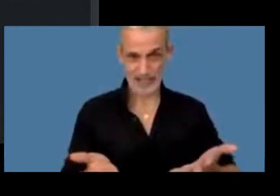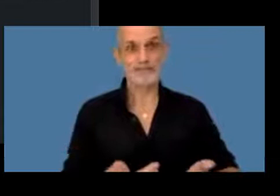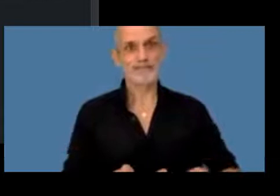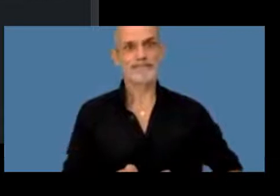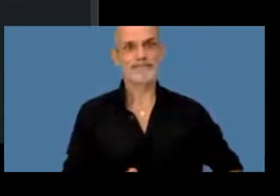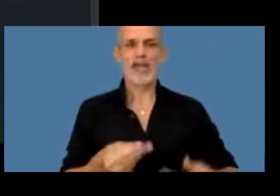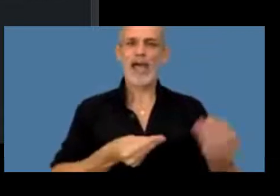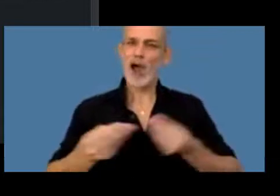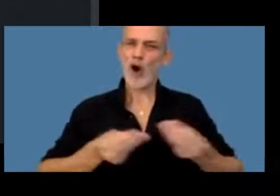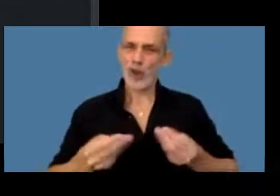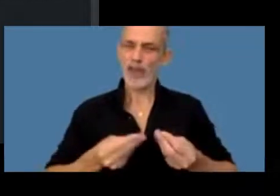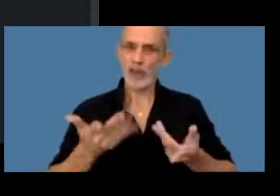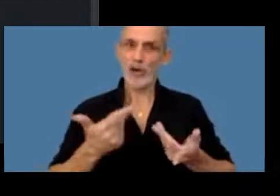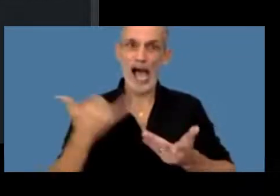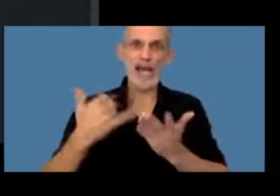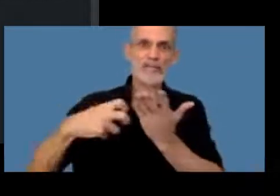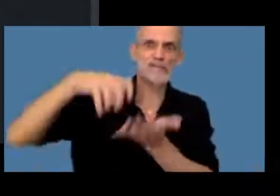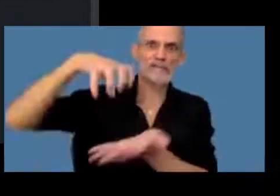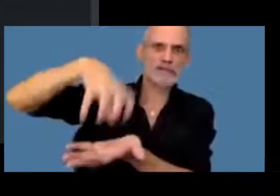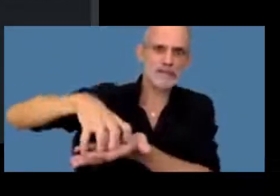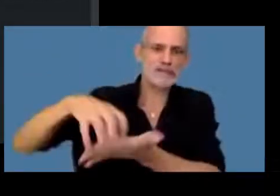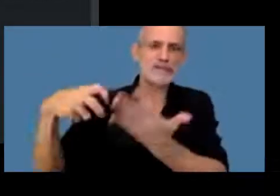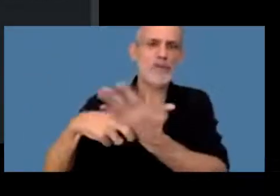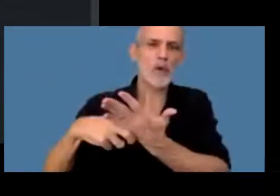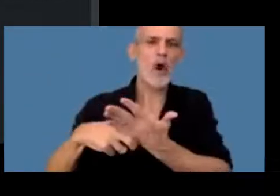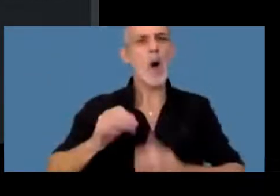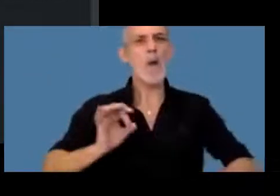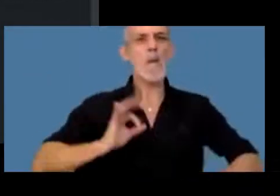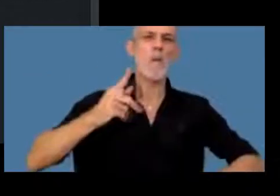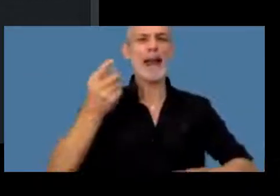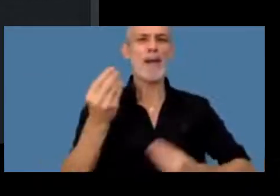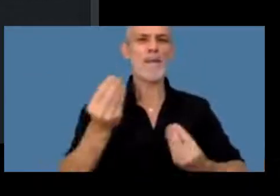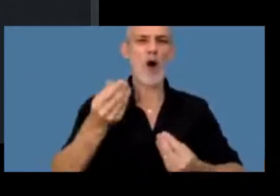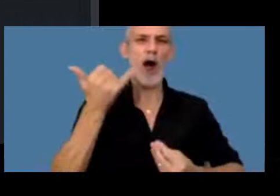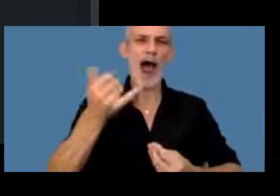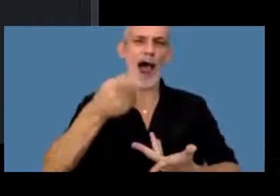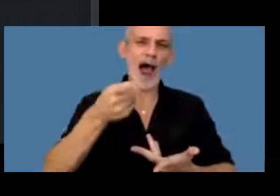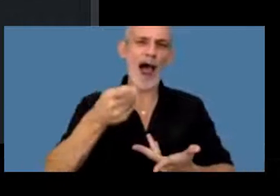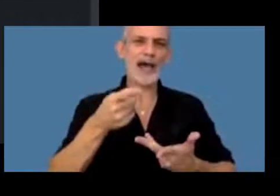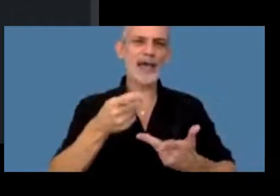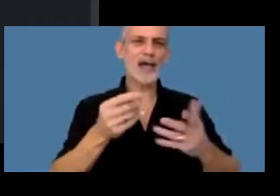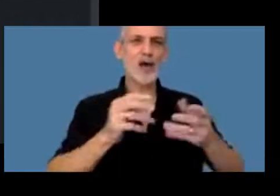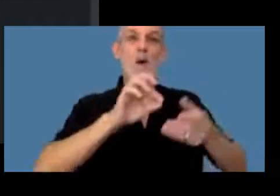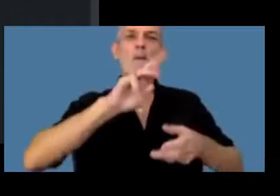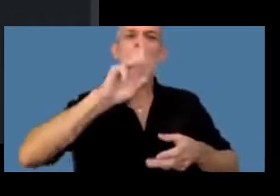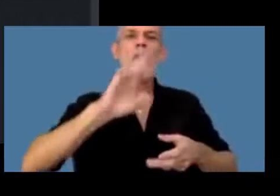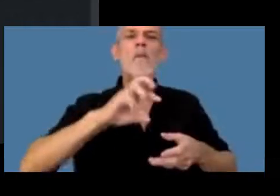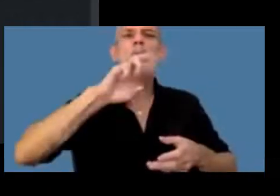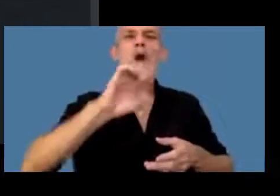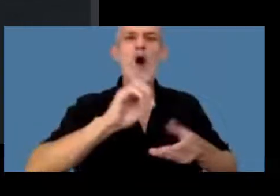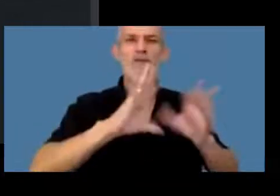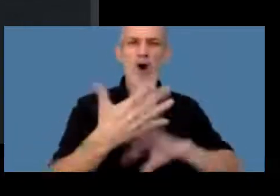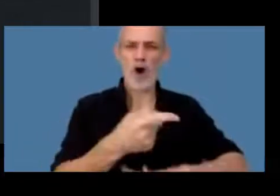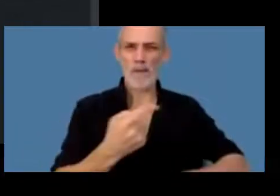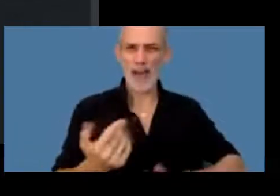Y además hay fiscos que premian a los que usan las cuestiones proforma, ¿no es cierto? Por ejemplo, en la Ciudad de Buenos Aires había